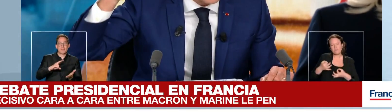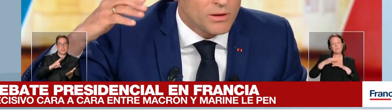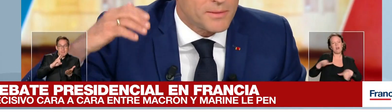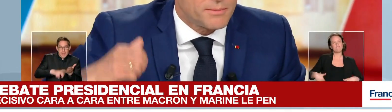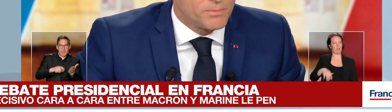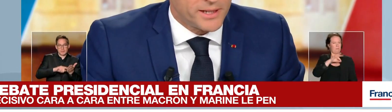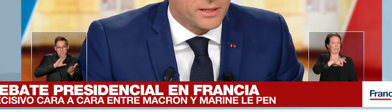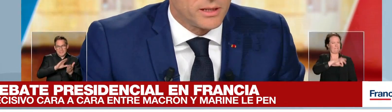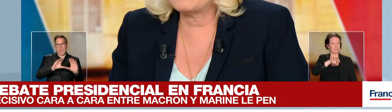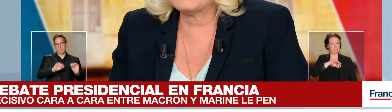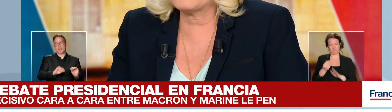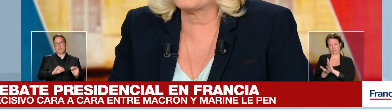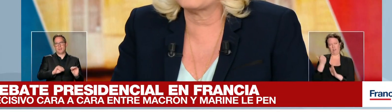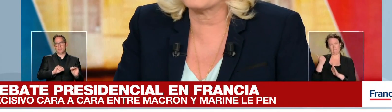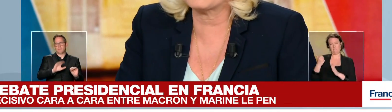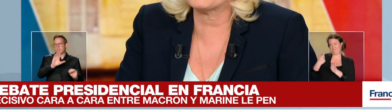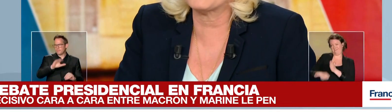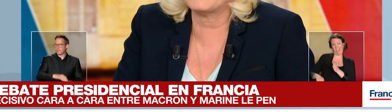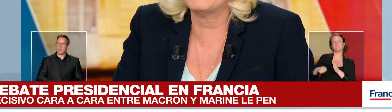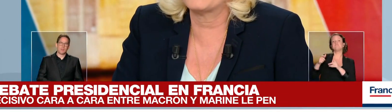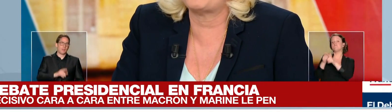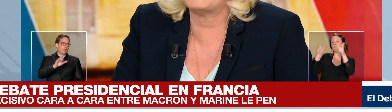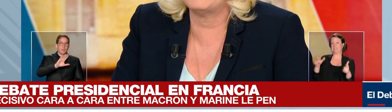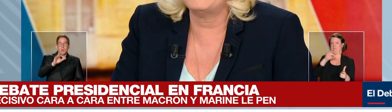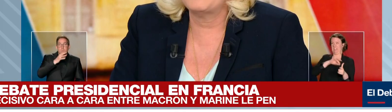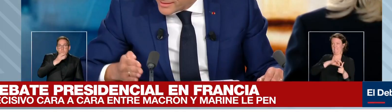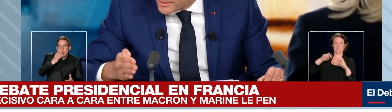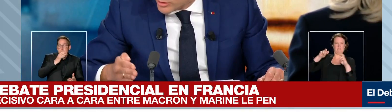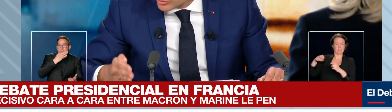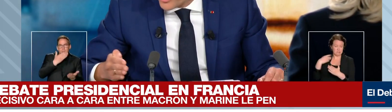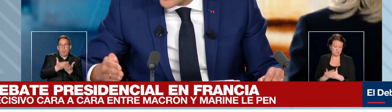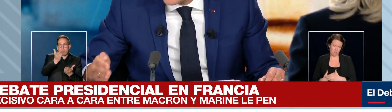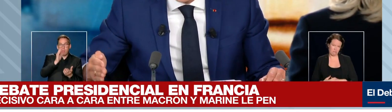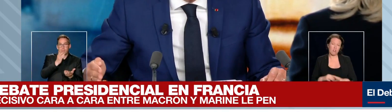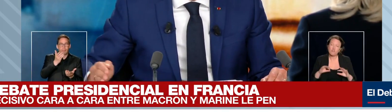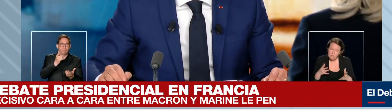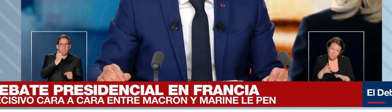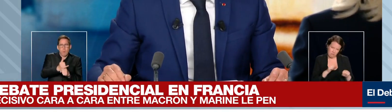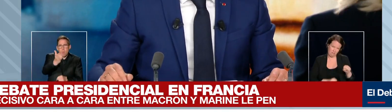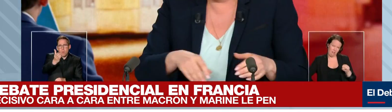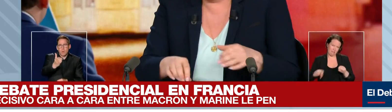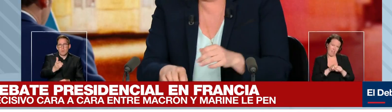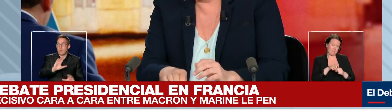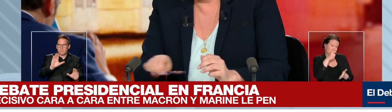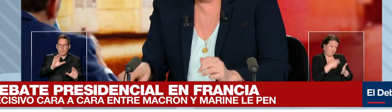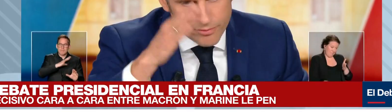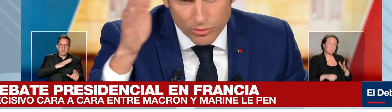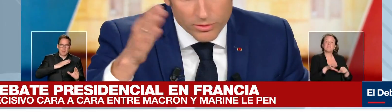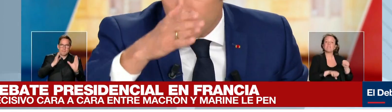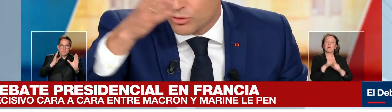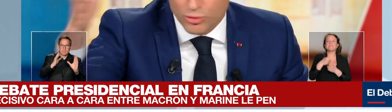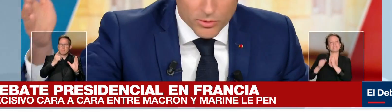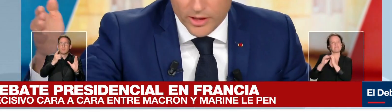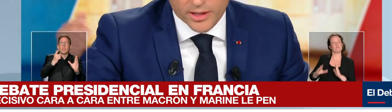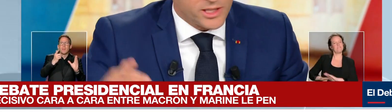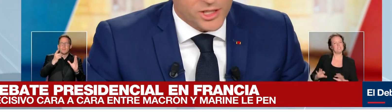La disminución de la de muy lejos. Sí, el impuesto sobre la vivienda. Usted no puede decir contraverdades. Están pagando con el incremento. Señora